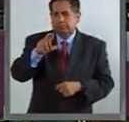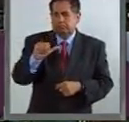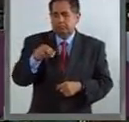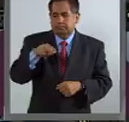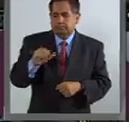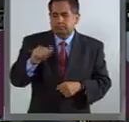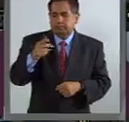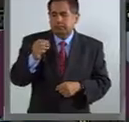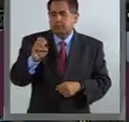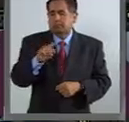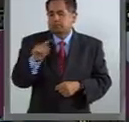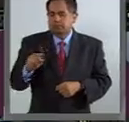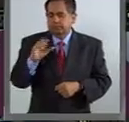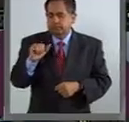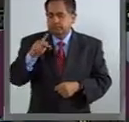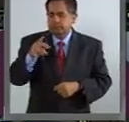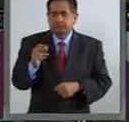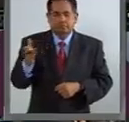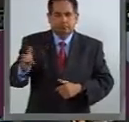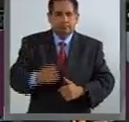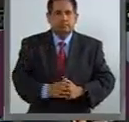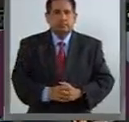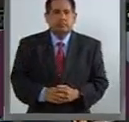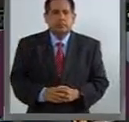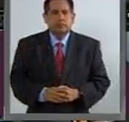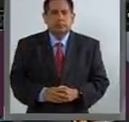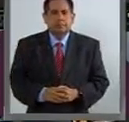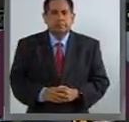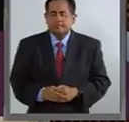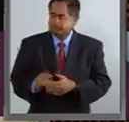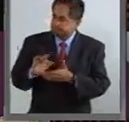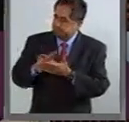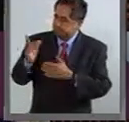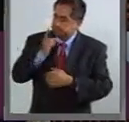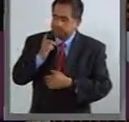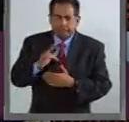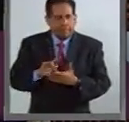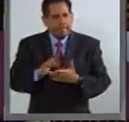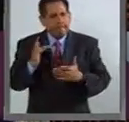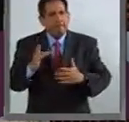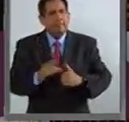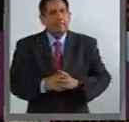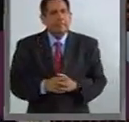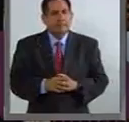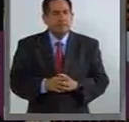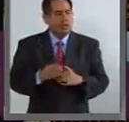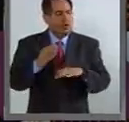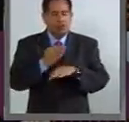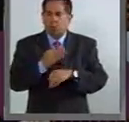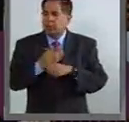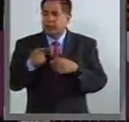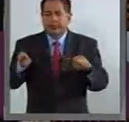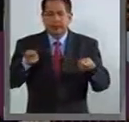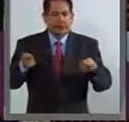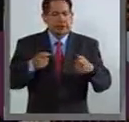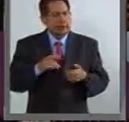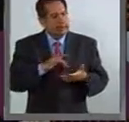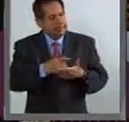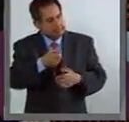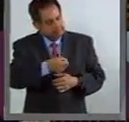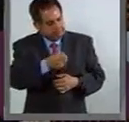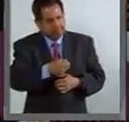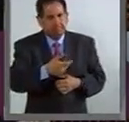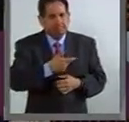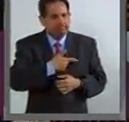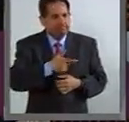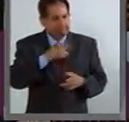Gómez del Campo. Muchísimas gracias, diputado. Gracias por moderar esta mesa. Saludo con